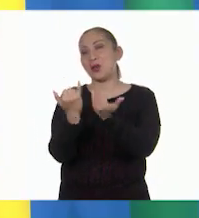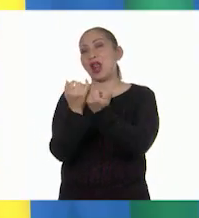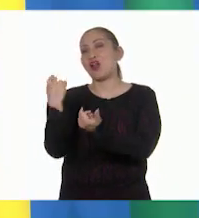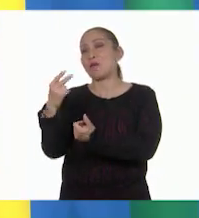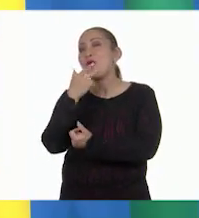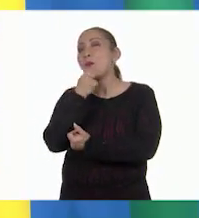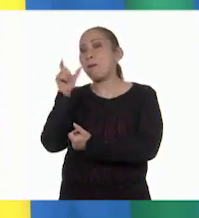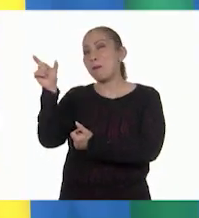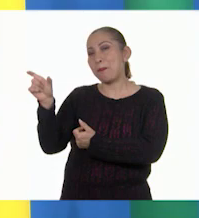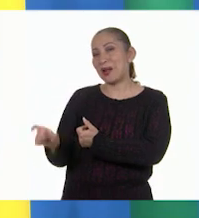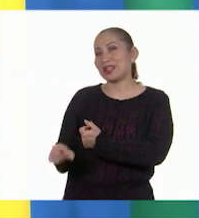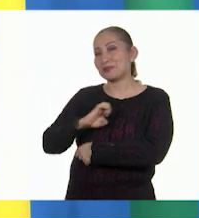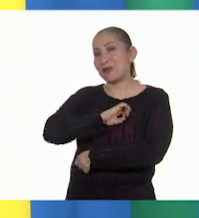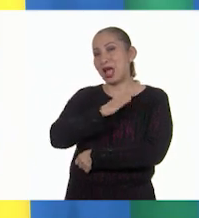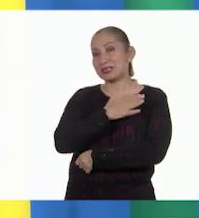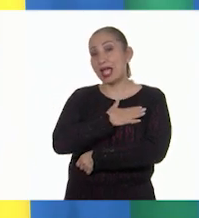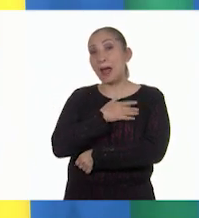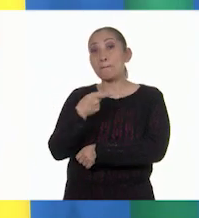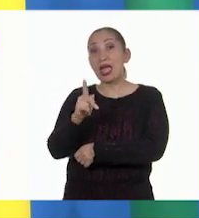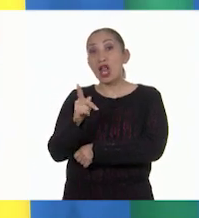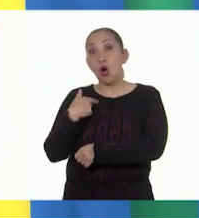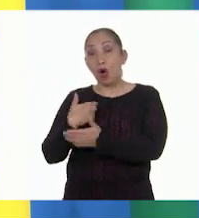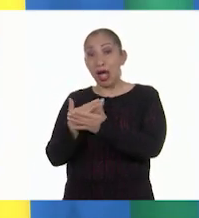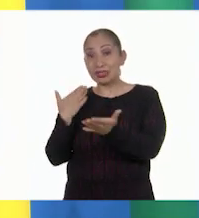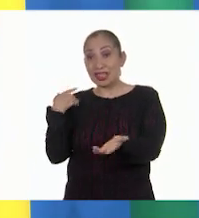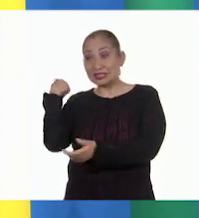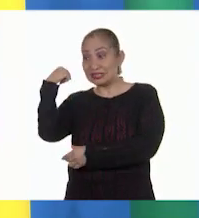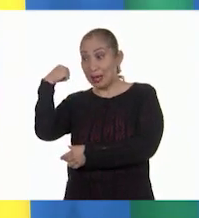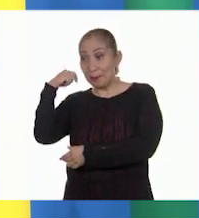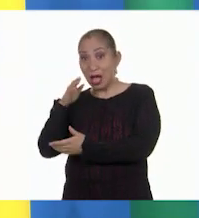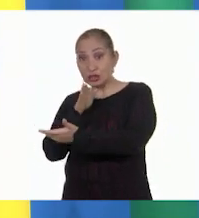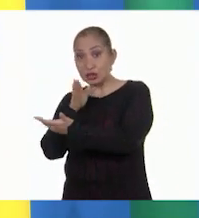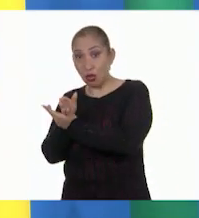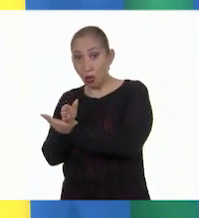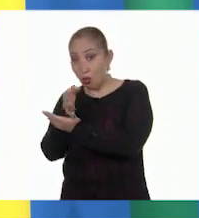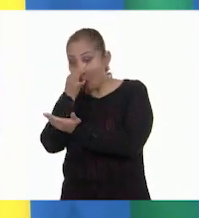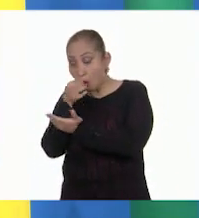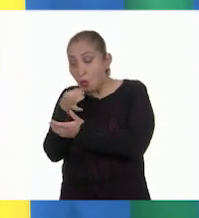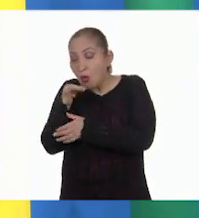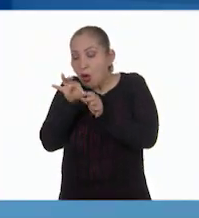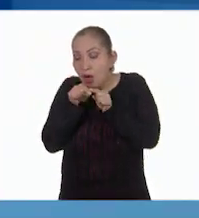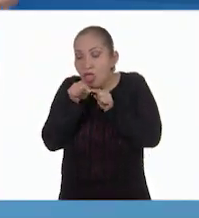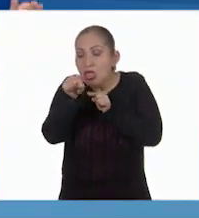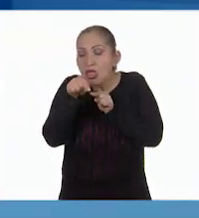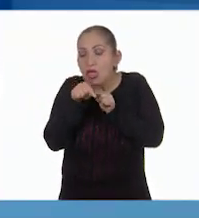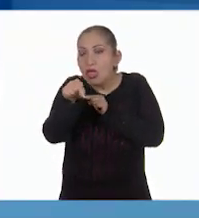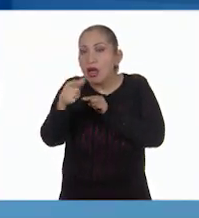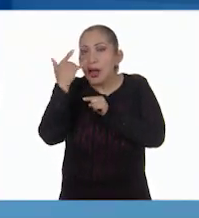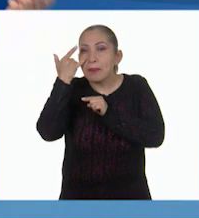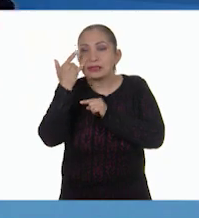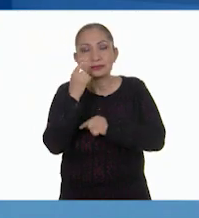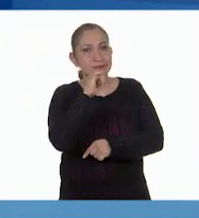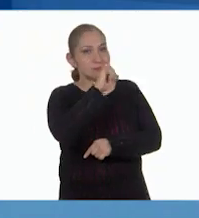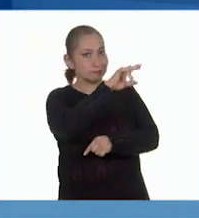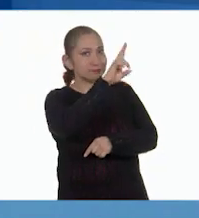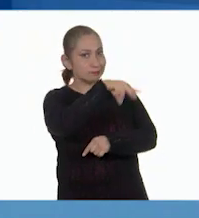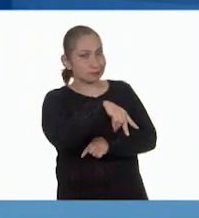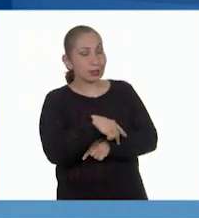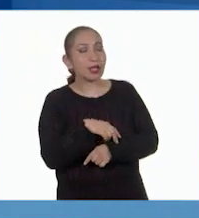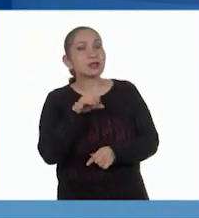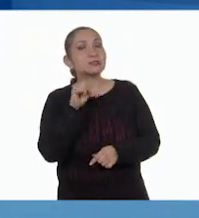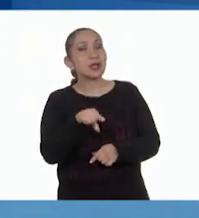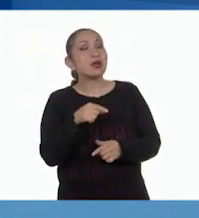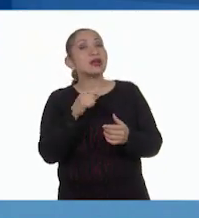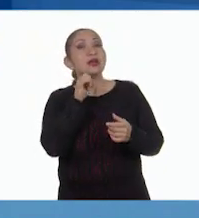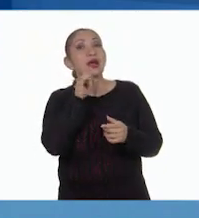los exploradores ya habían llegado a Tabasco, que estaba adelantito de Campeche. Qué bueno que lo mencionas, porque justo